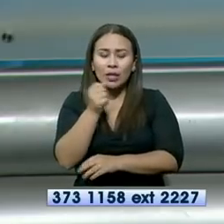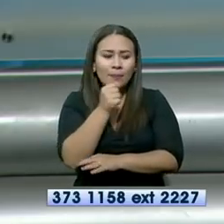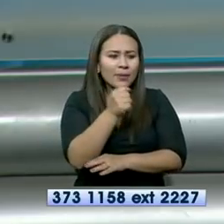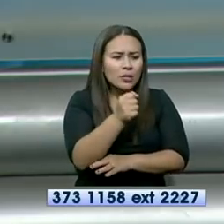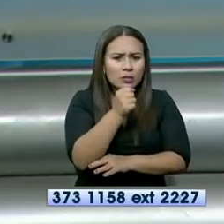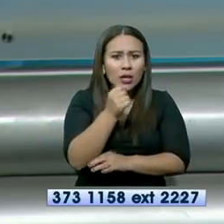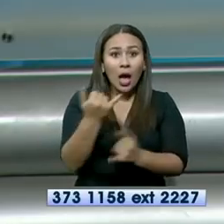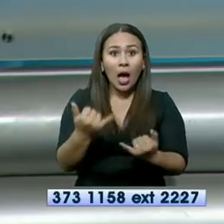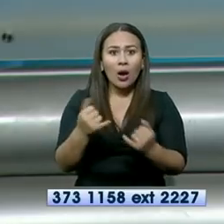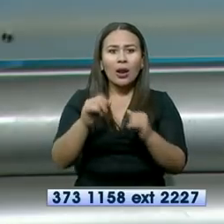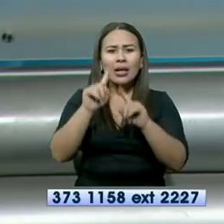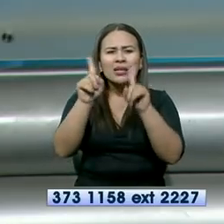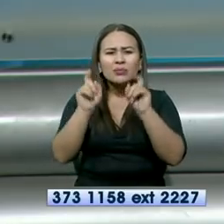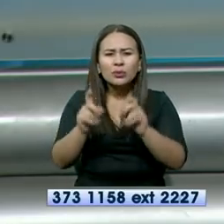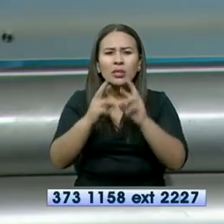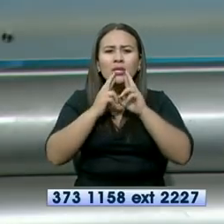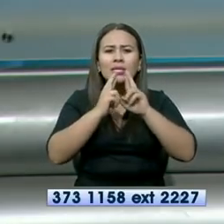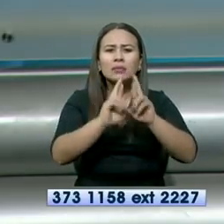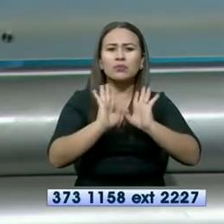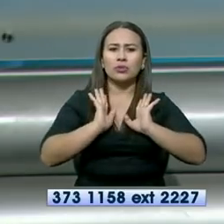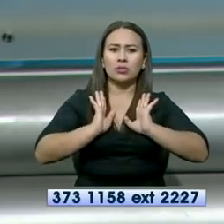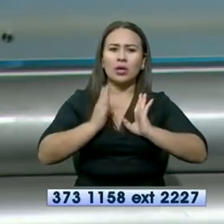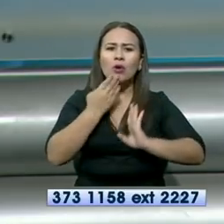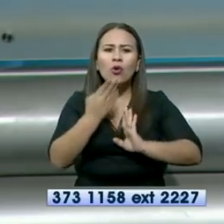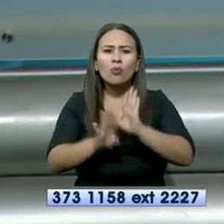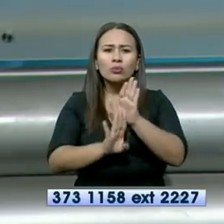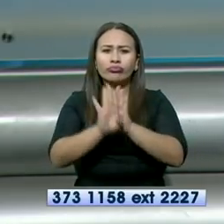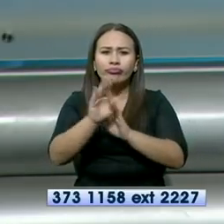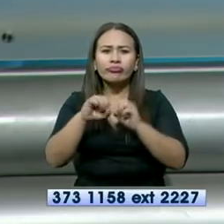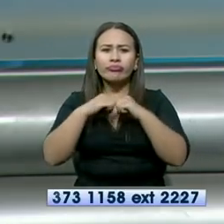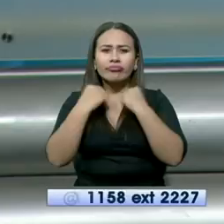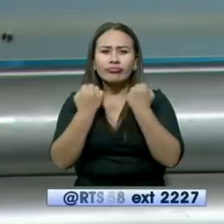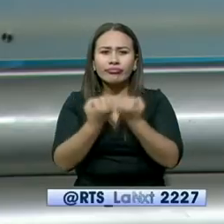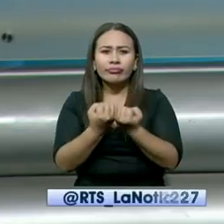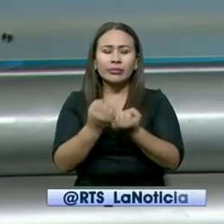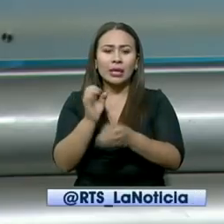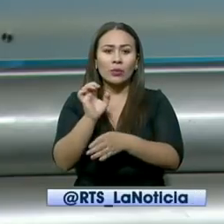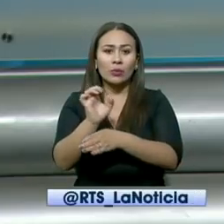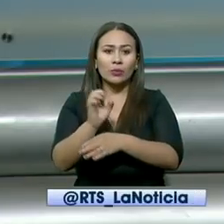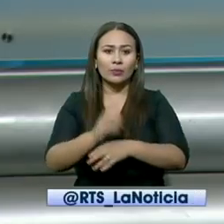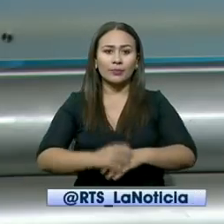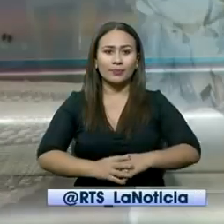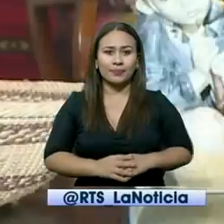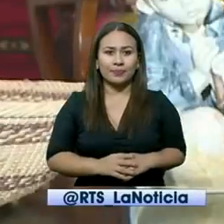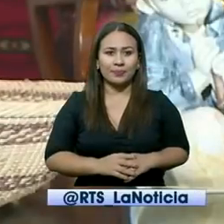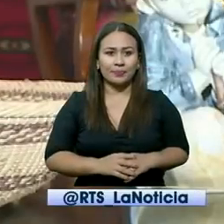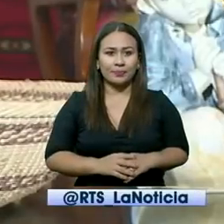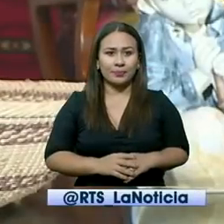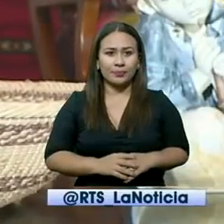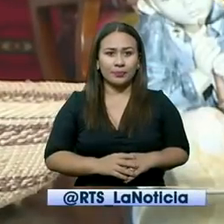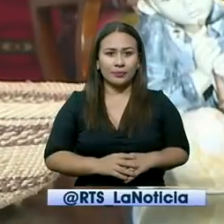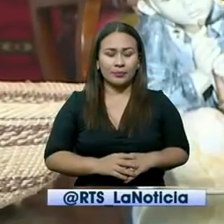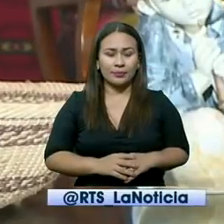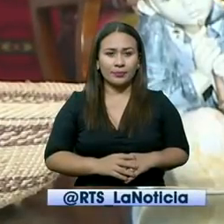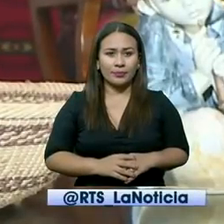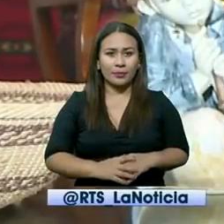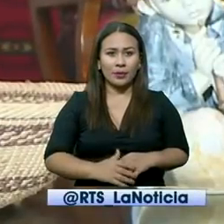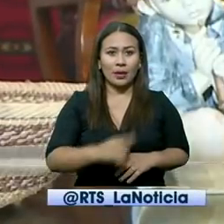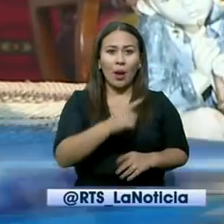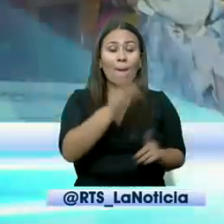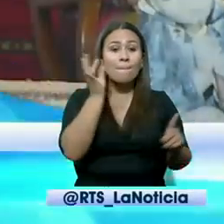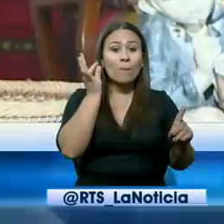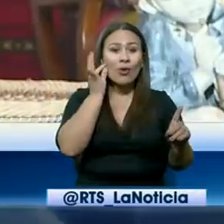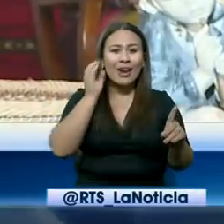cuál es su implicación en el desarrollo nacional. Rosalía Arteaga